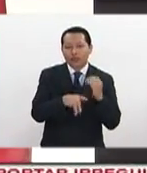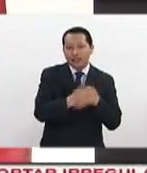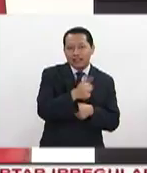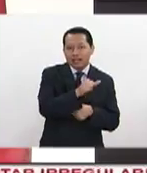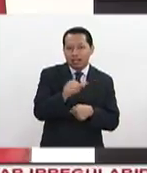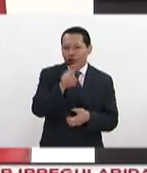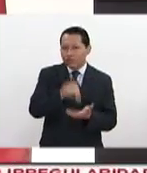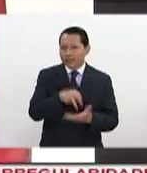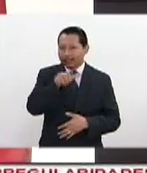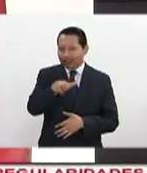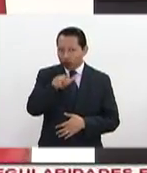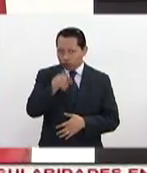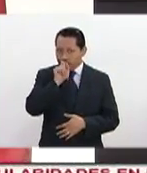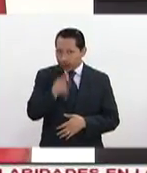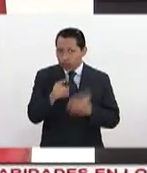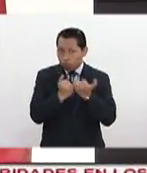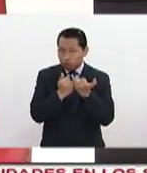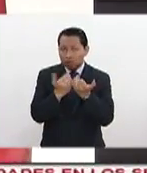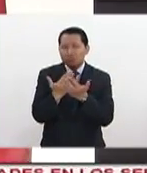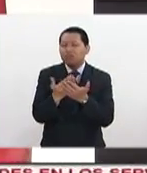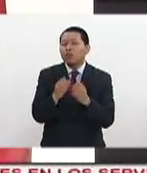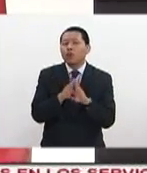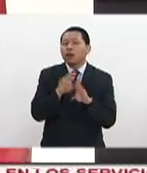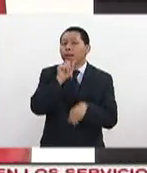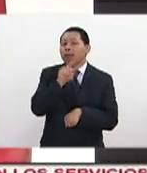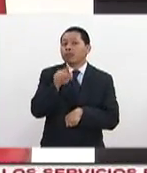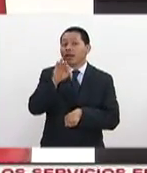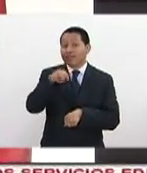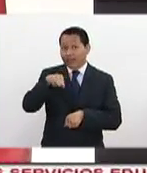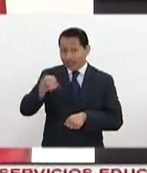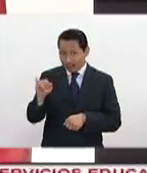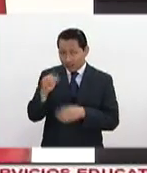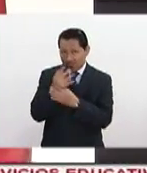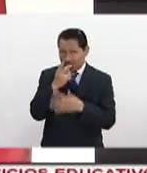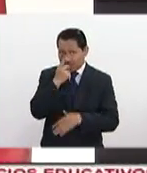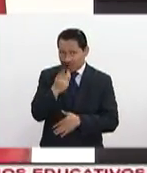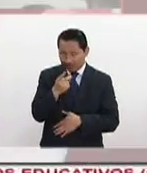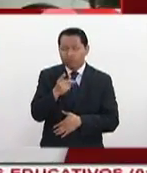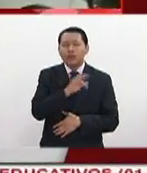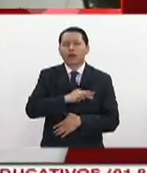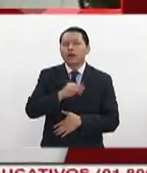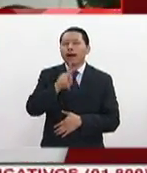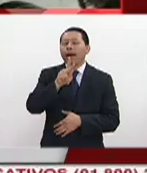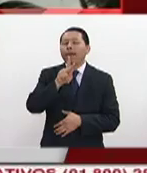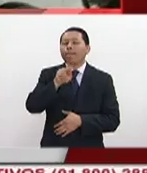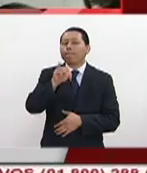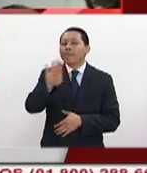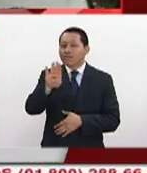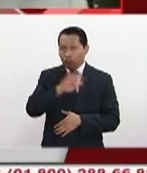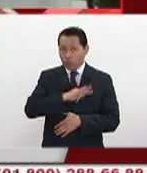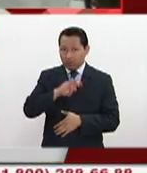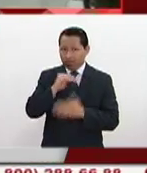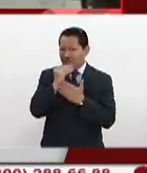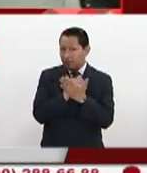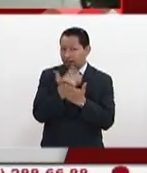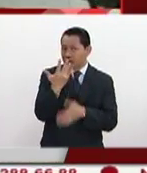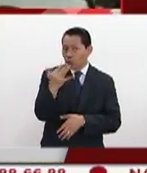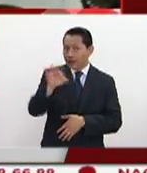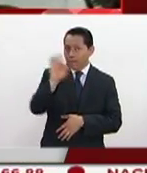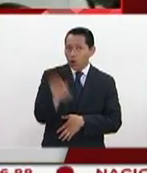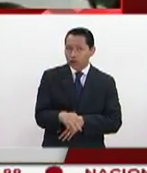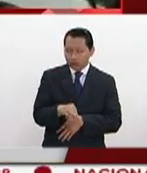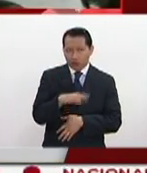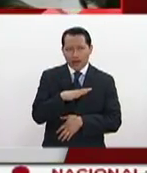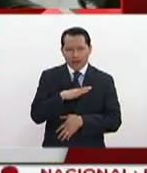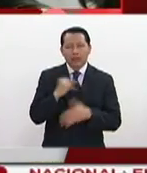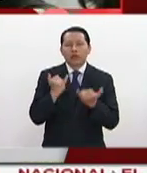a 2018 también se espera, el mismo Fondo Monetario señaló, que el Producto Interno Bruto baje en un